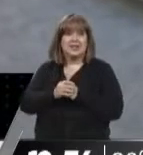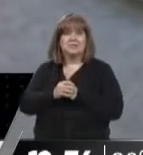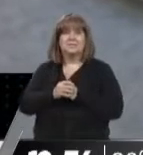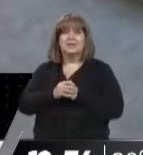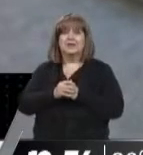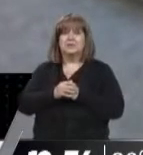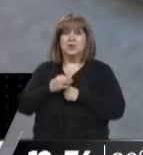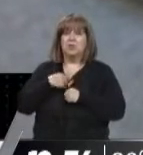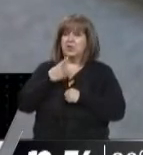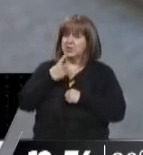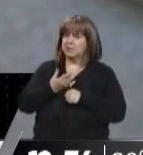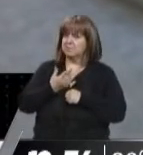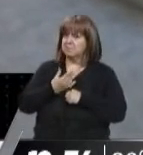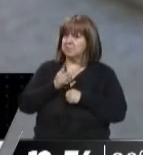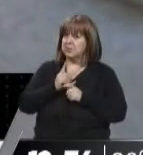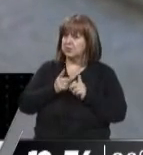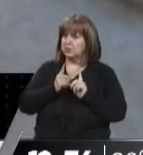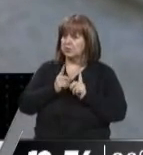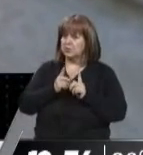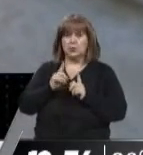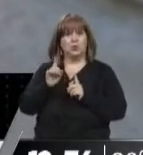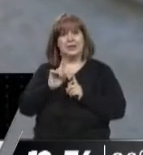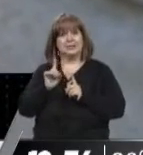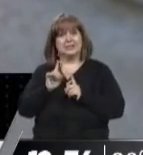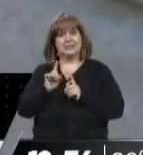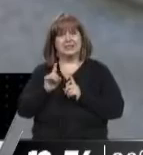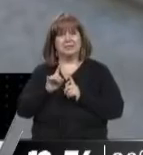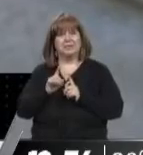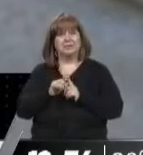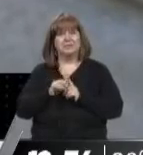Yo dije, no, esto ya no es cambio. ¿Tomaba medicación él para algo en particular?